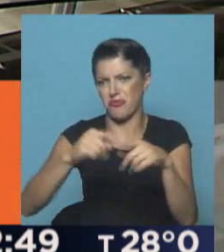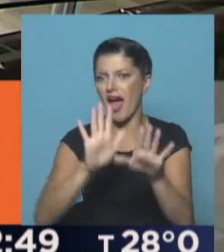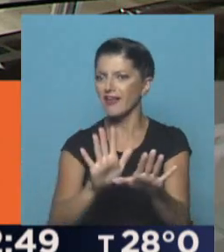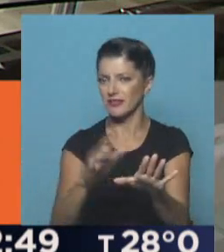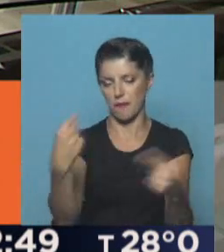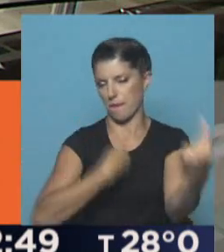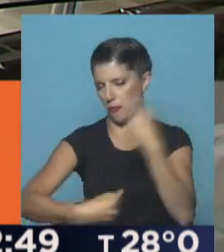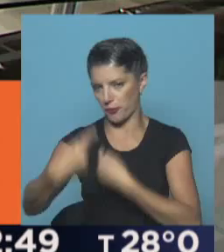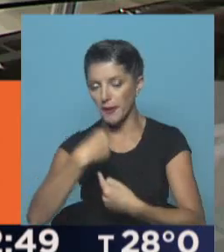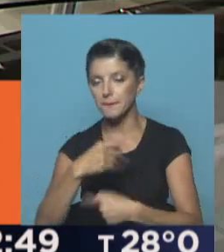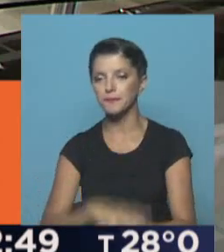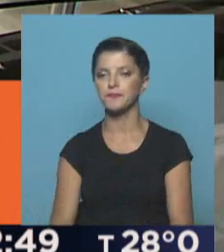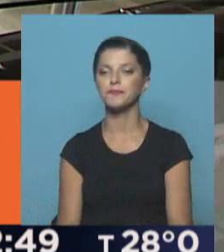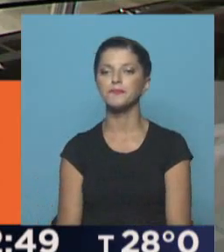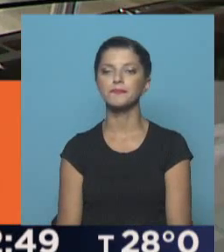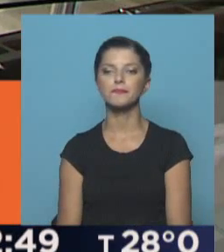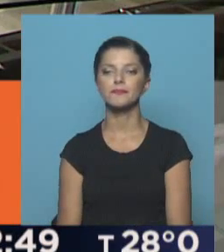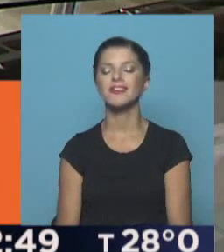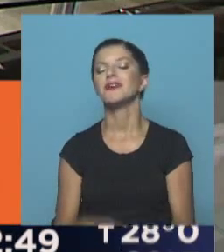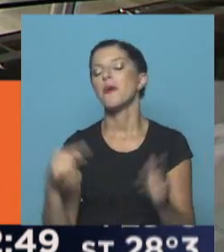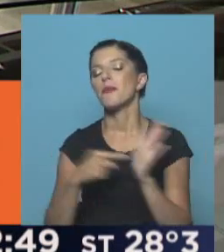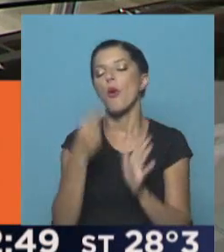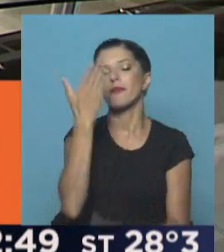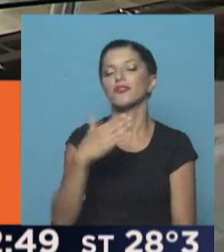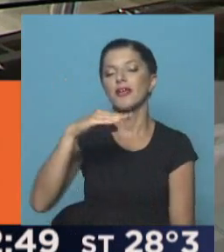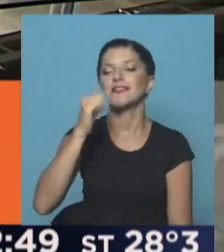¿no? Así que no, lo del Chapo Guzmán ya no